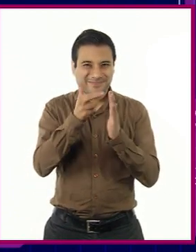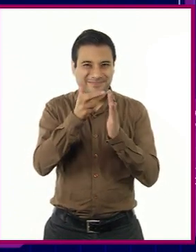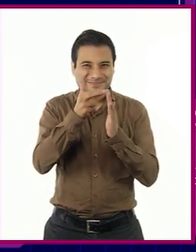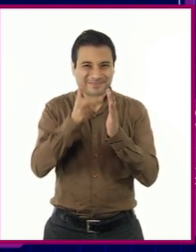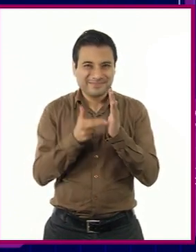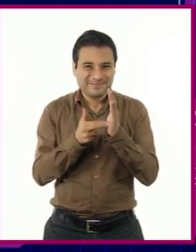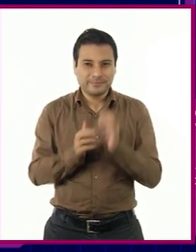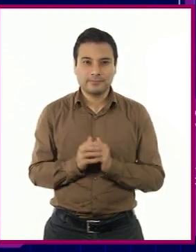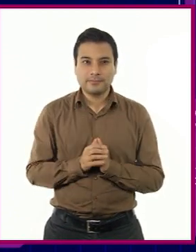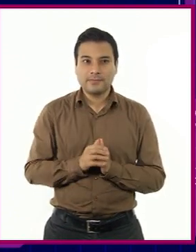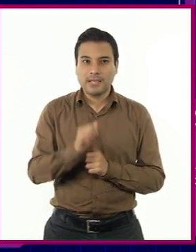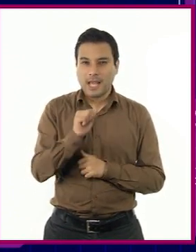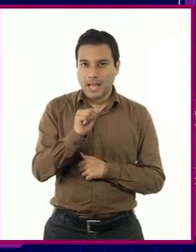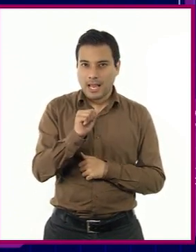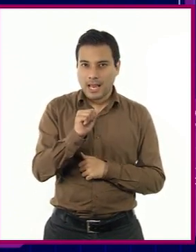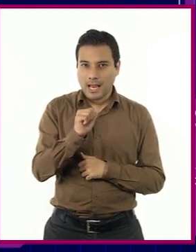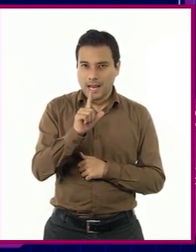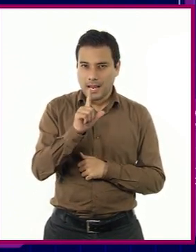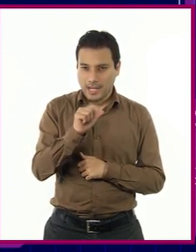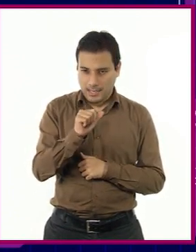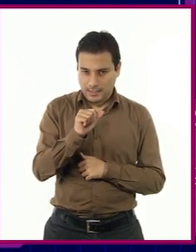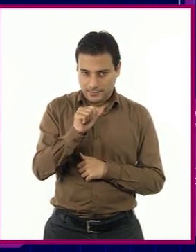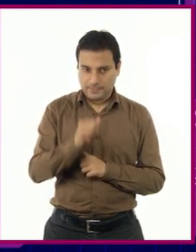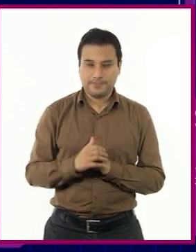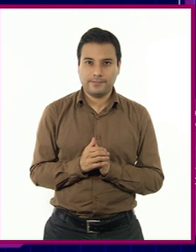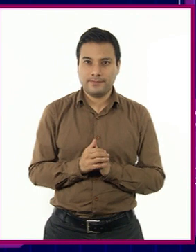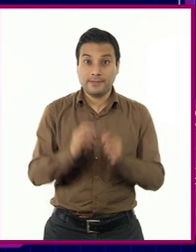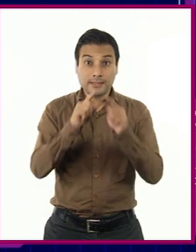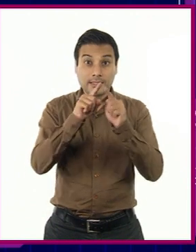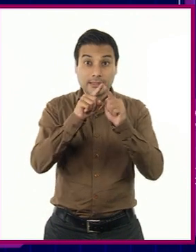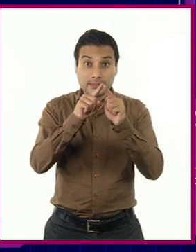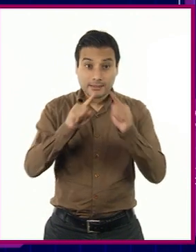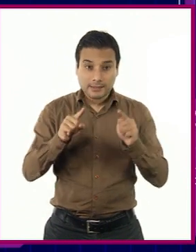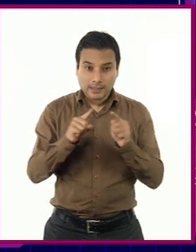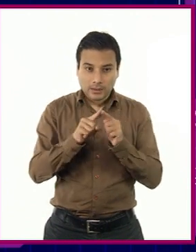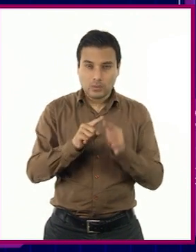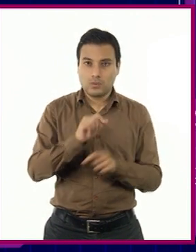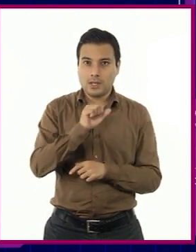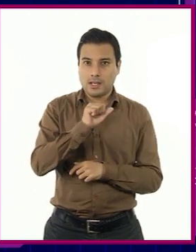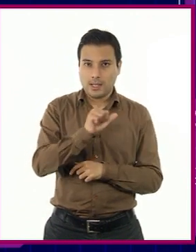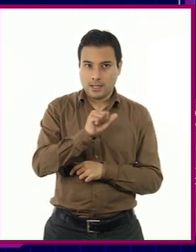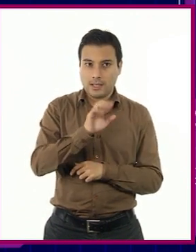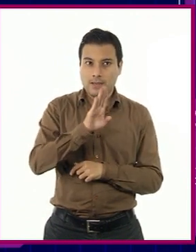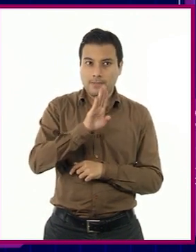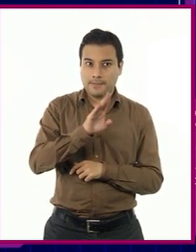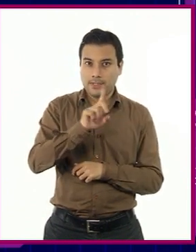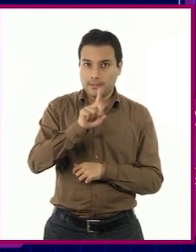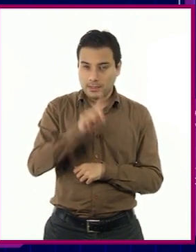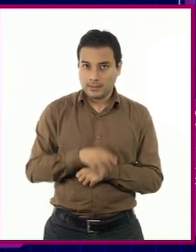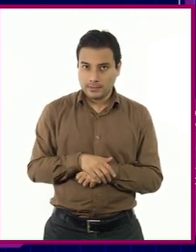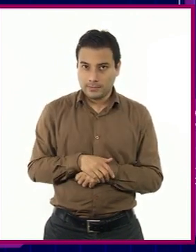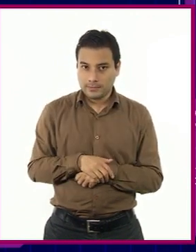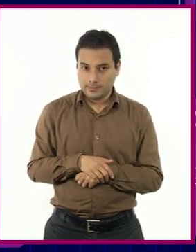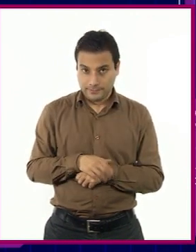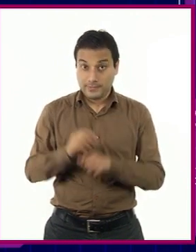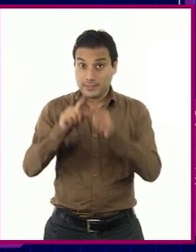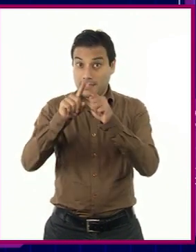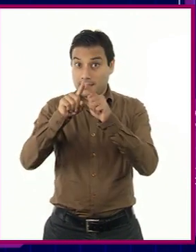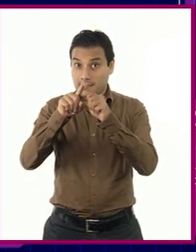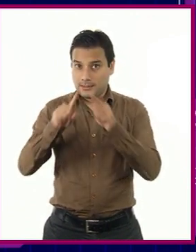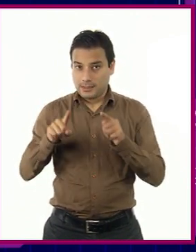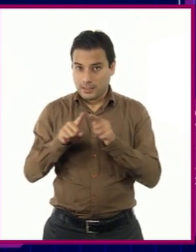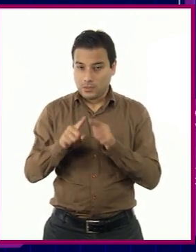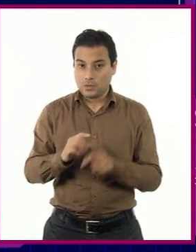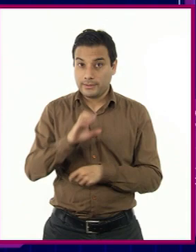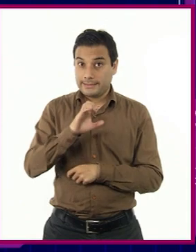triángulos, ángulo, lado, ángulo, el triángulo ABD es congruente al